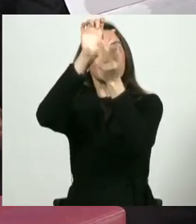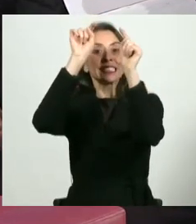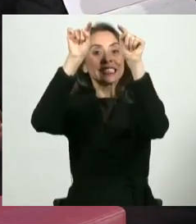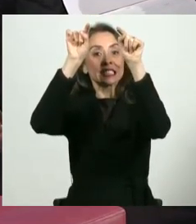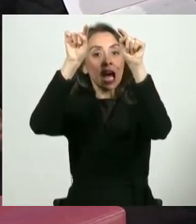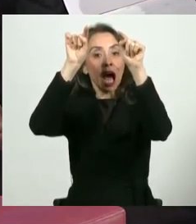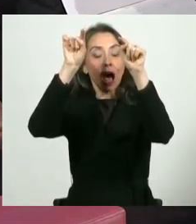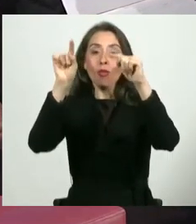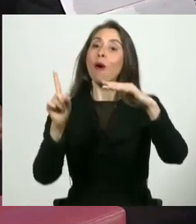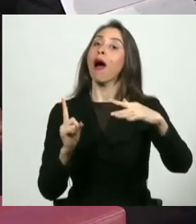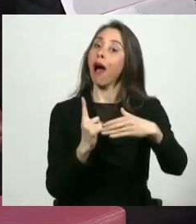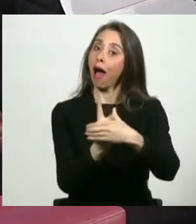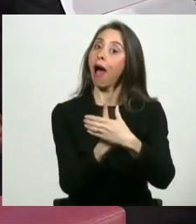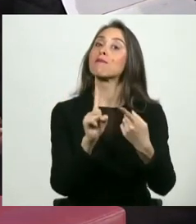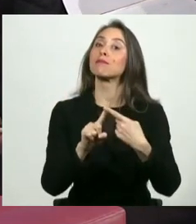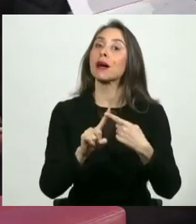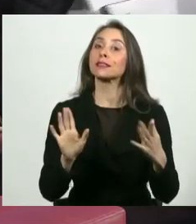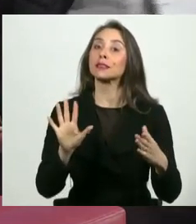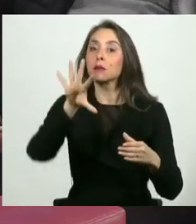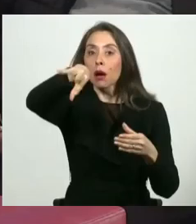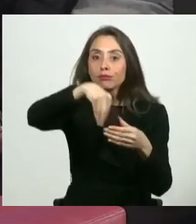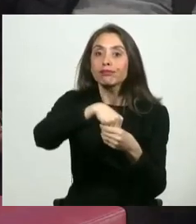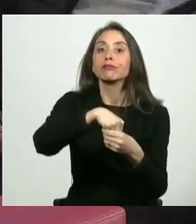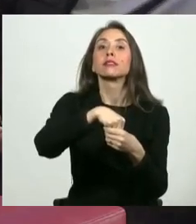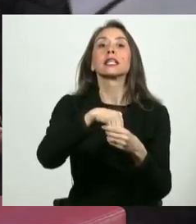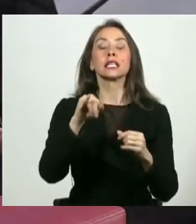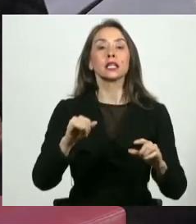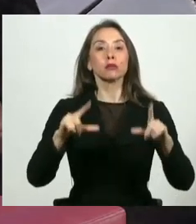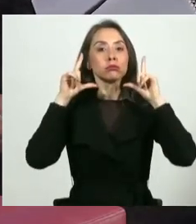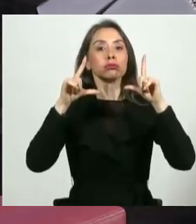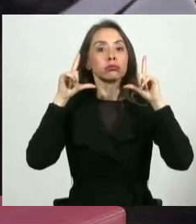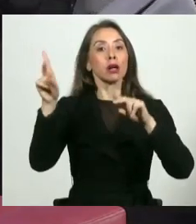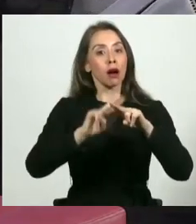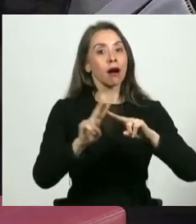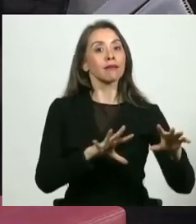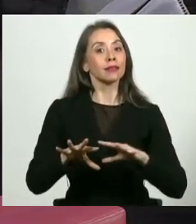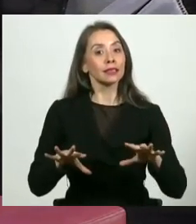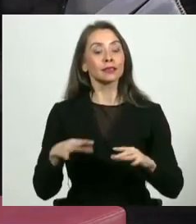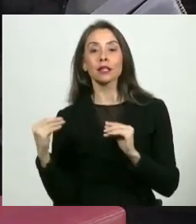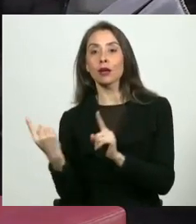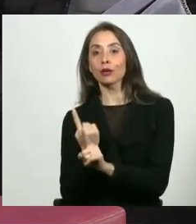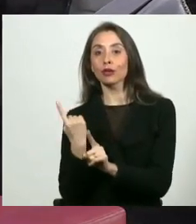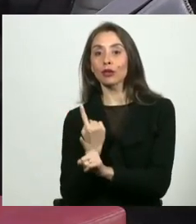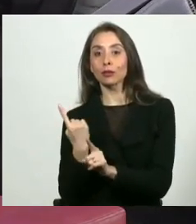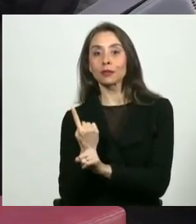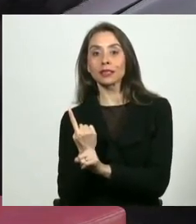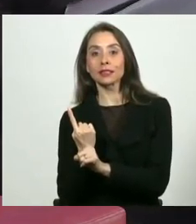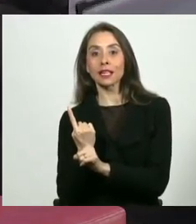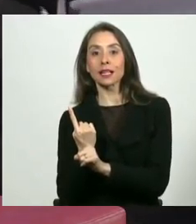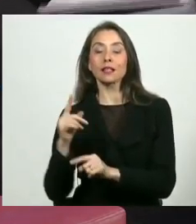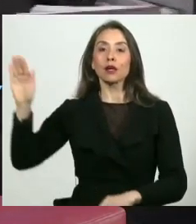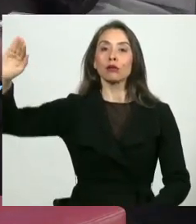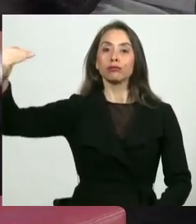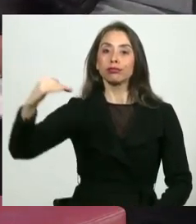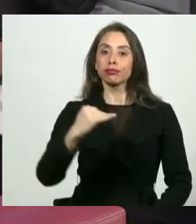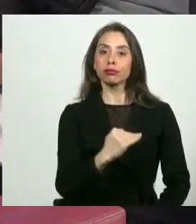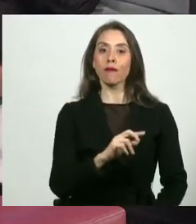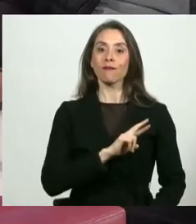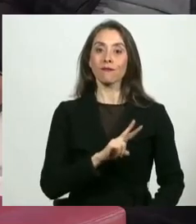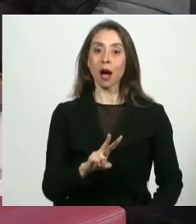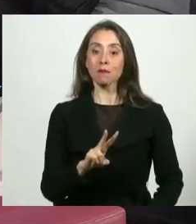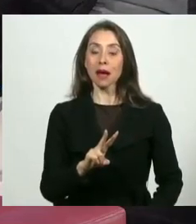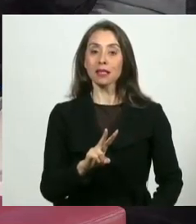que hacerse parte, y no solamente parte, va a tener que ser actor. Porque veníamos conversando cuando veníamos hacia Valparaíso,